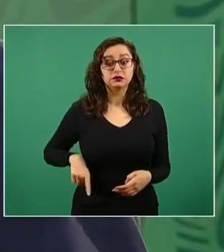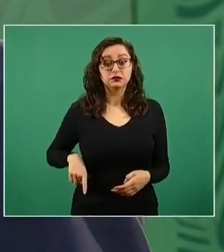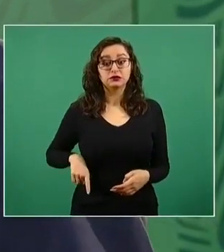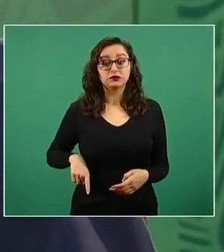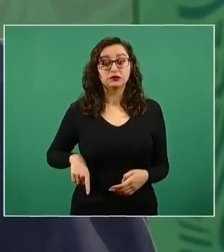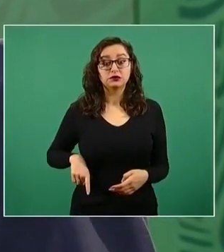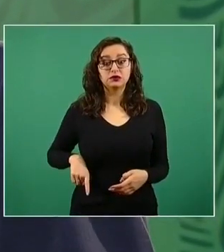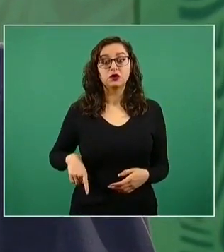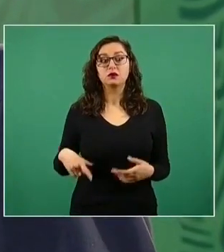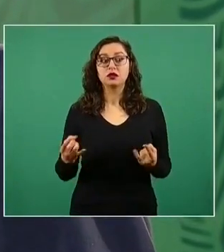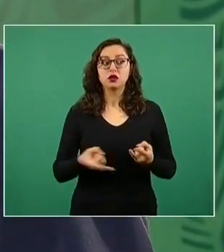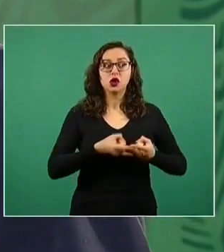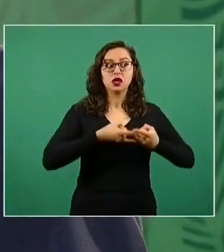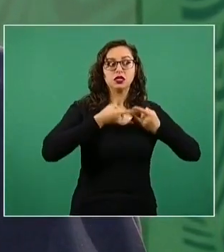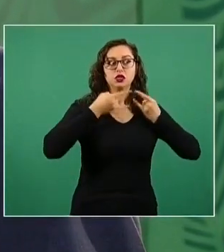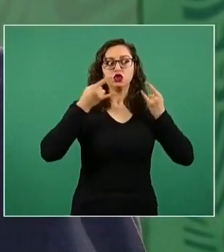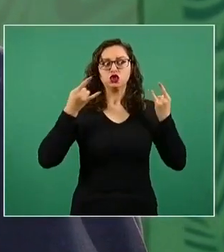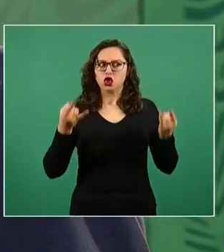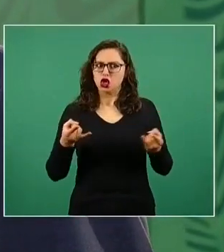otra versión